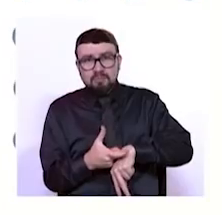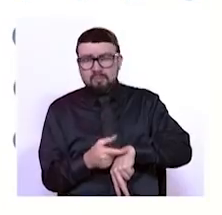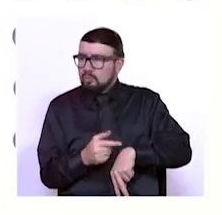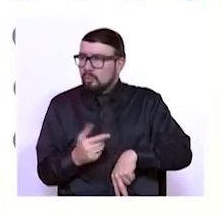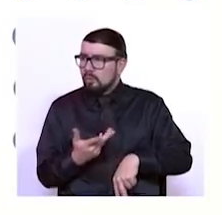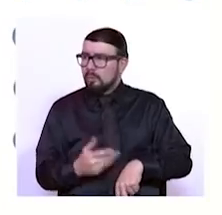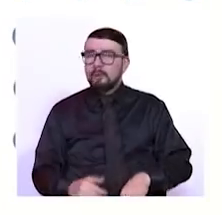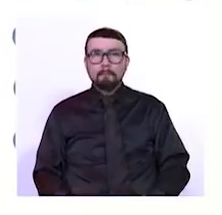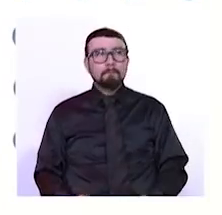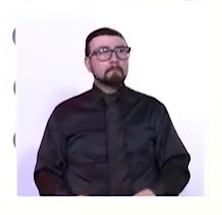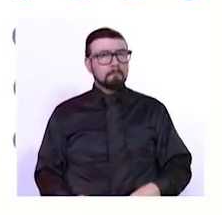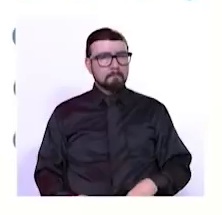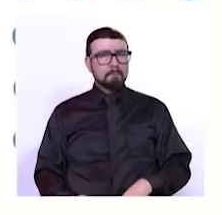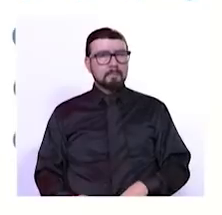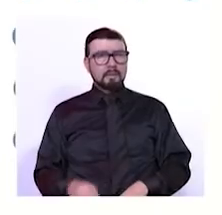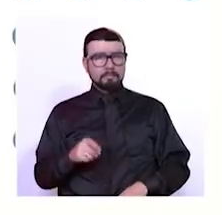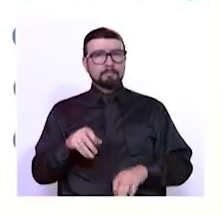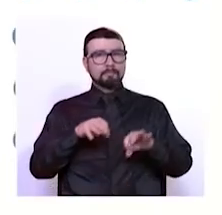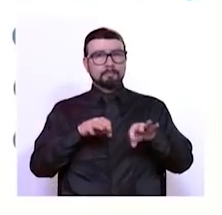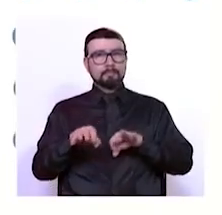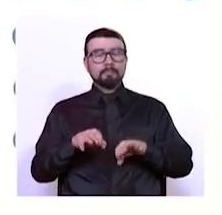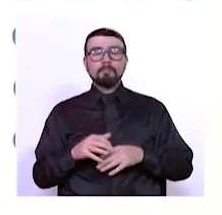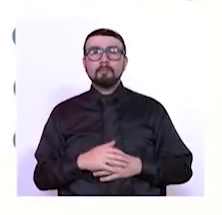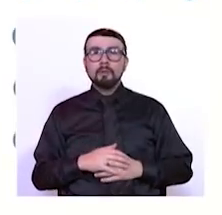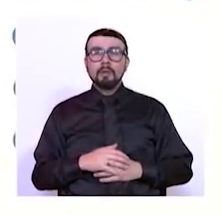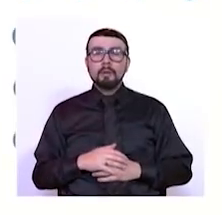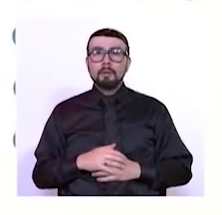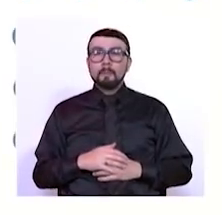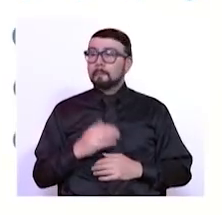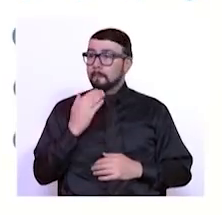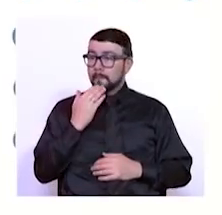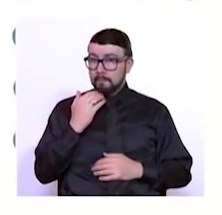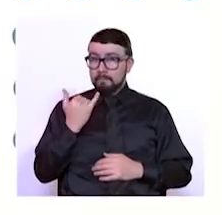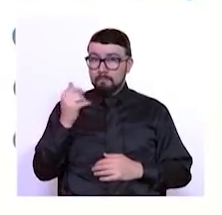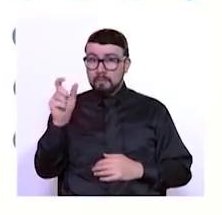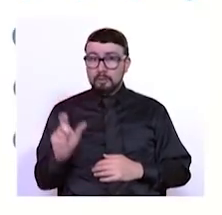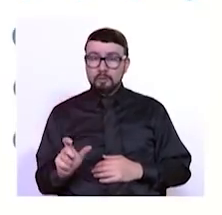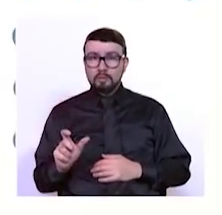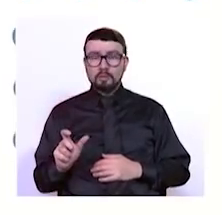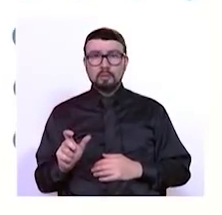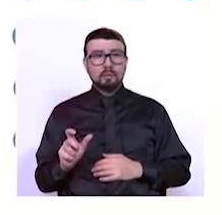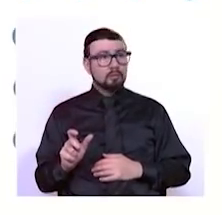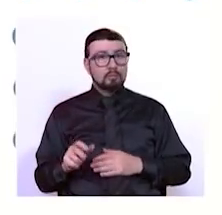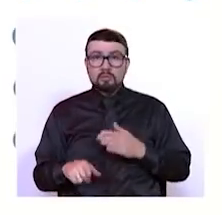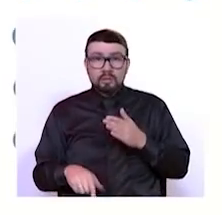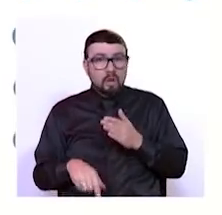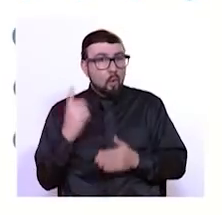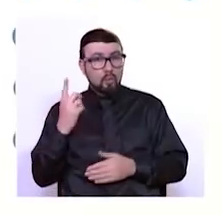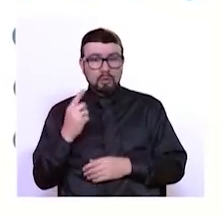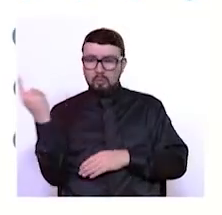la fisiopatología de la enfermedad. Es decir, la persona no le va a aparecer la úlcera